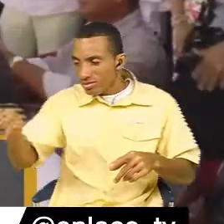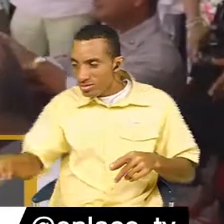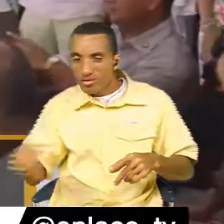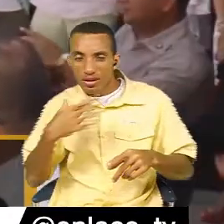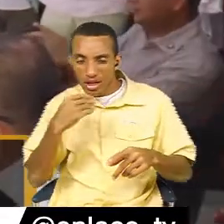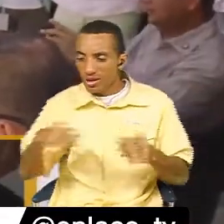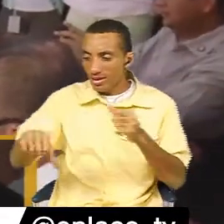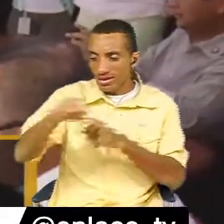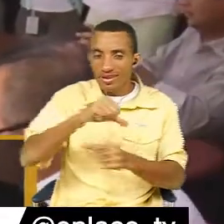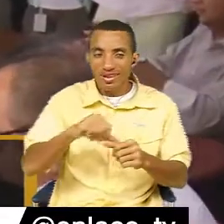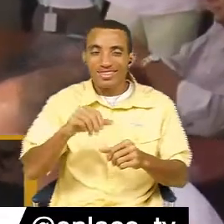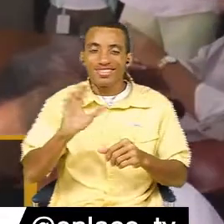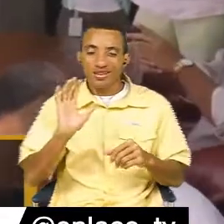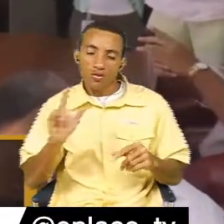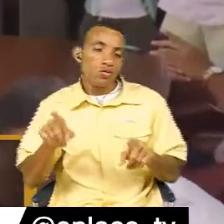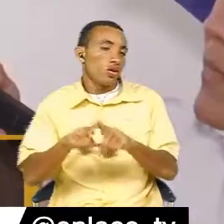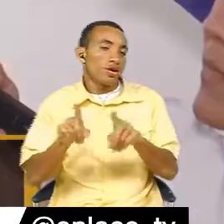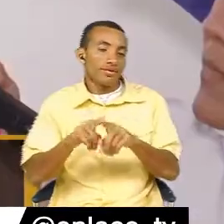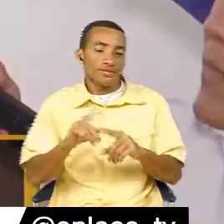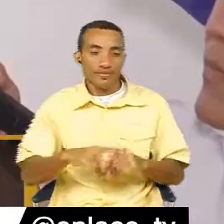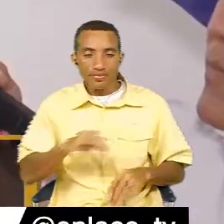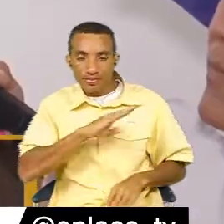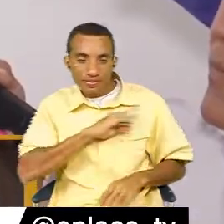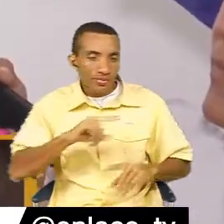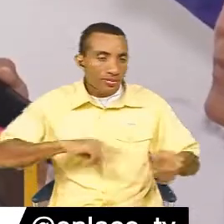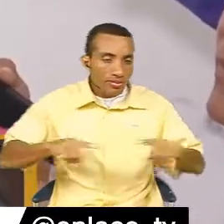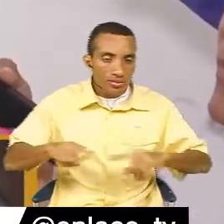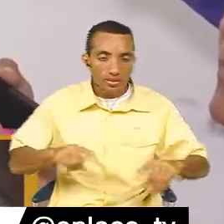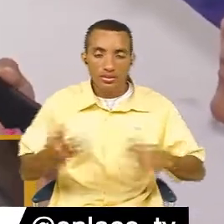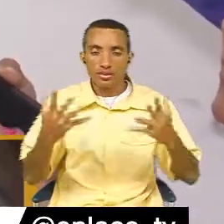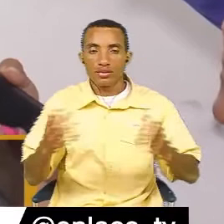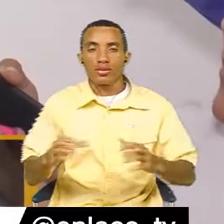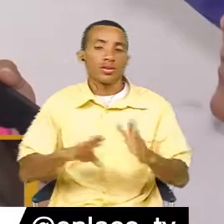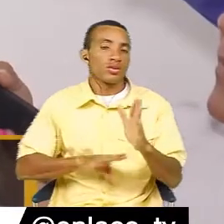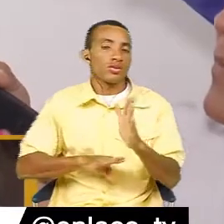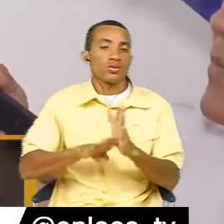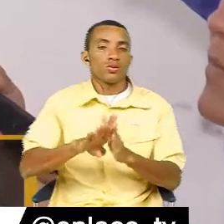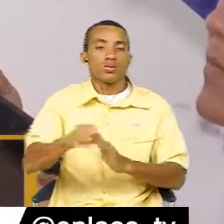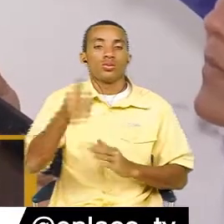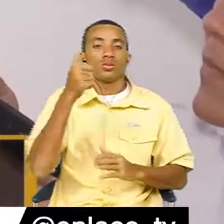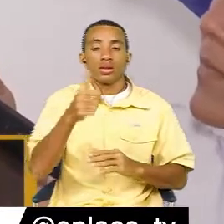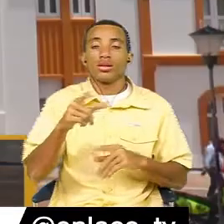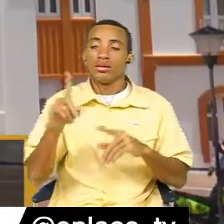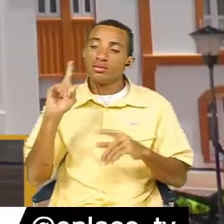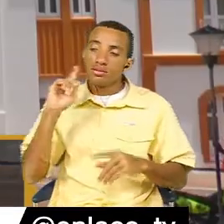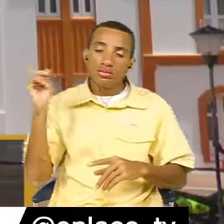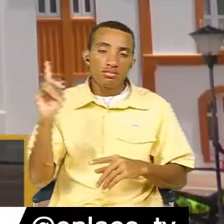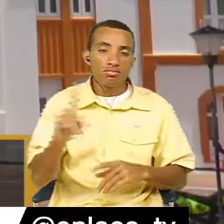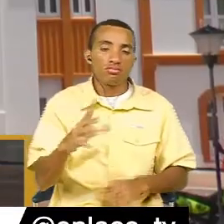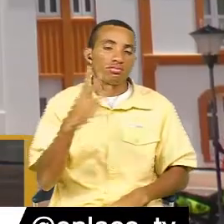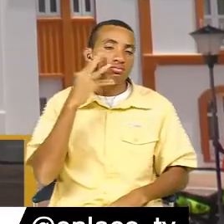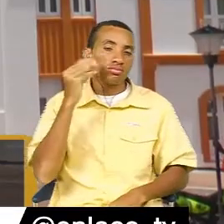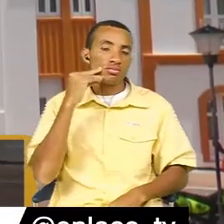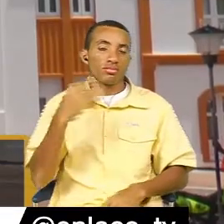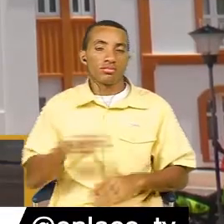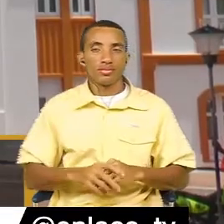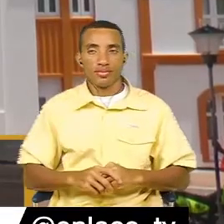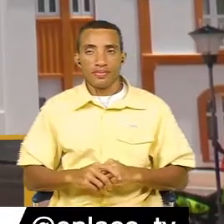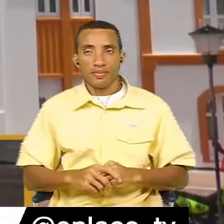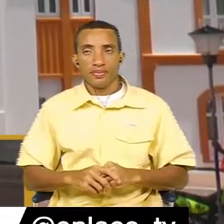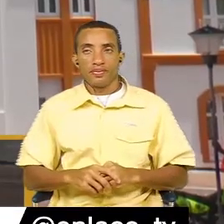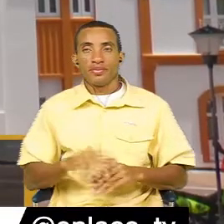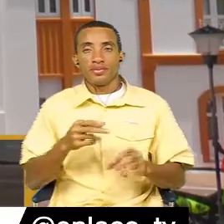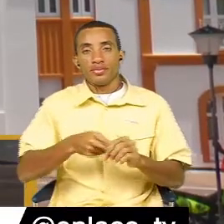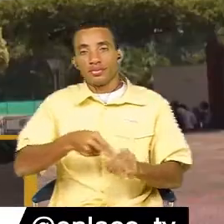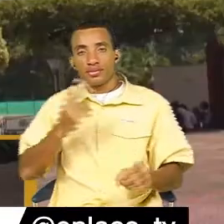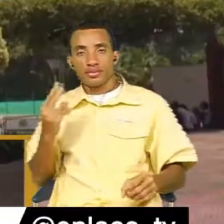Lógicamente aspiramos que todo funcione correctamente, son gente ya experimentada. Los que salieron de la nómina municipal fueron